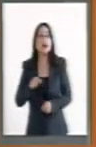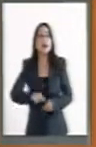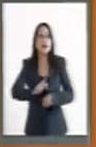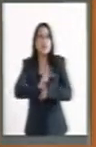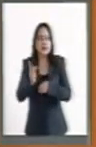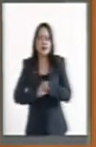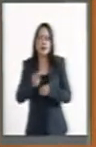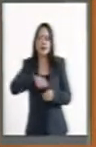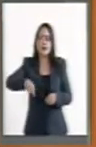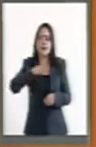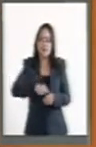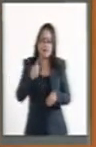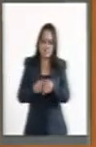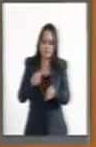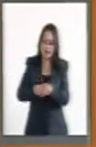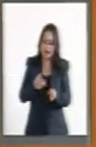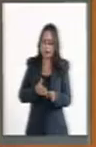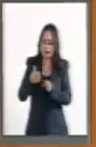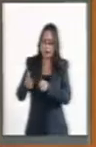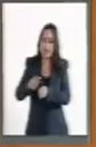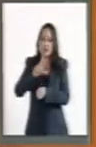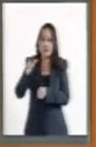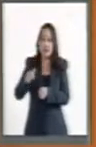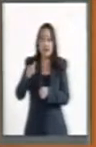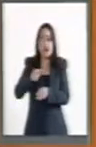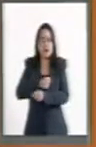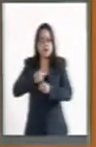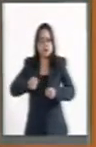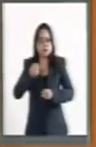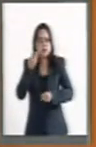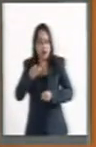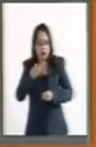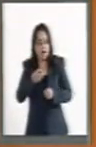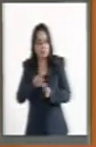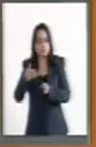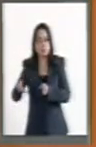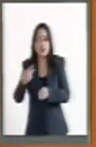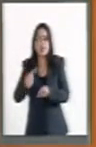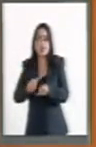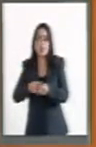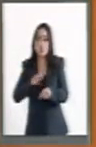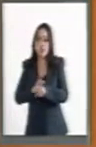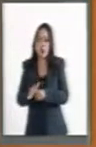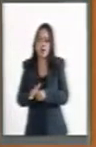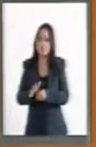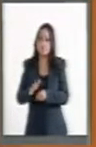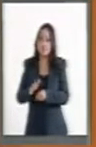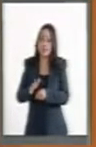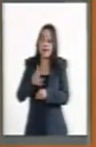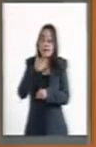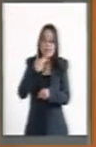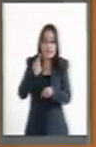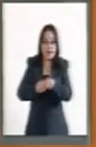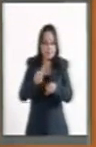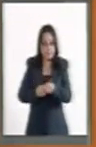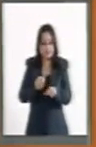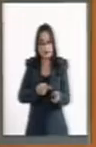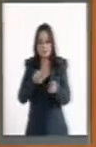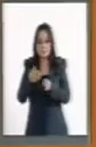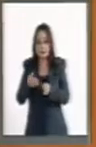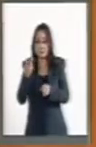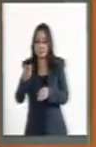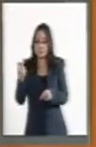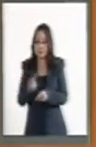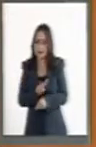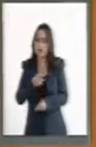las enfermedades que ocasiona la obesidad y el sobrepeso, una de ellas, la diabetes, está